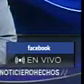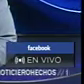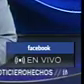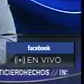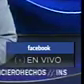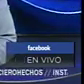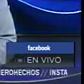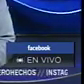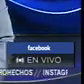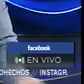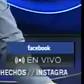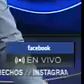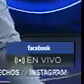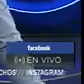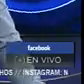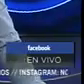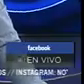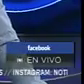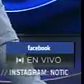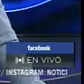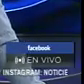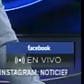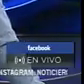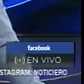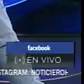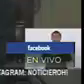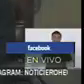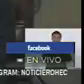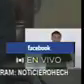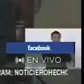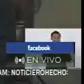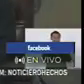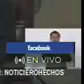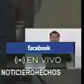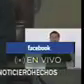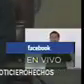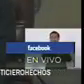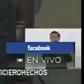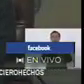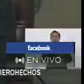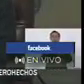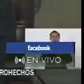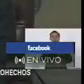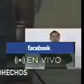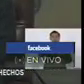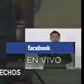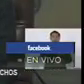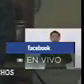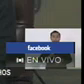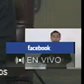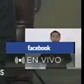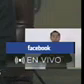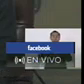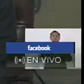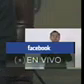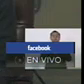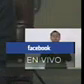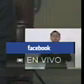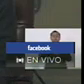viviendo el salvador en este día juegos hemos decidido declarar cuarentena para todo el territorio nacional